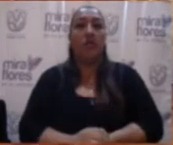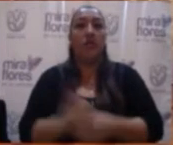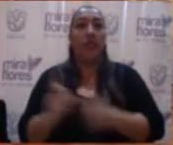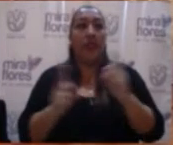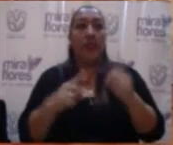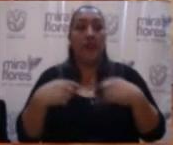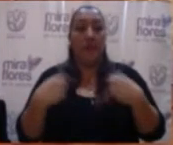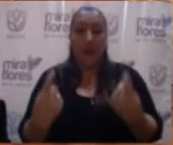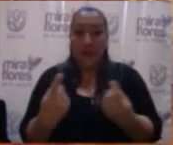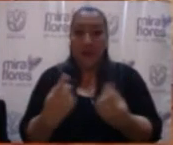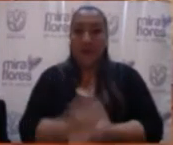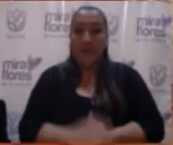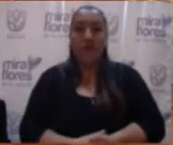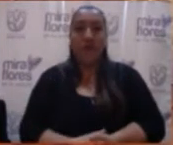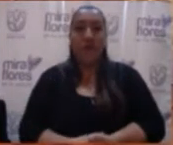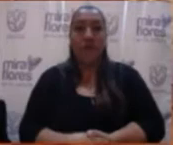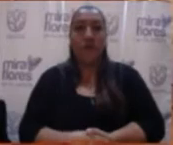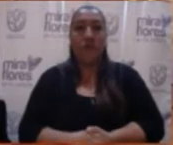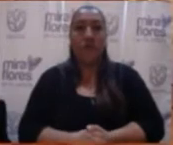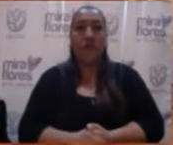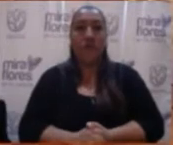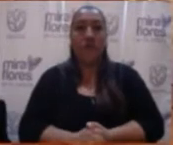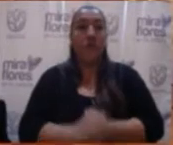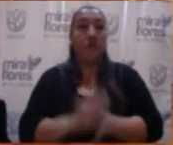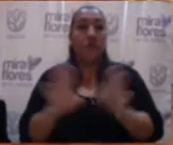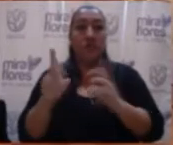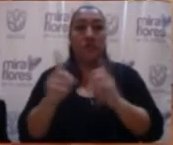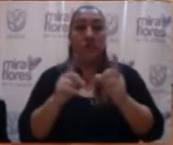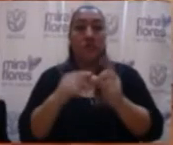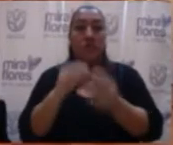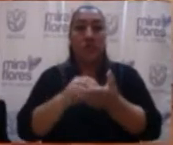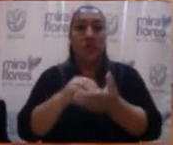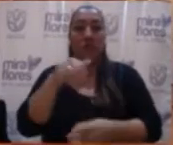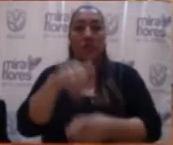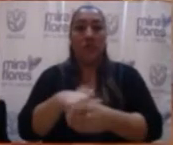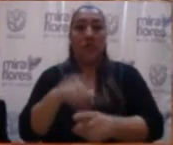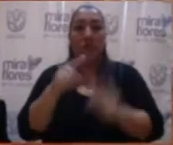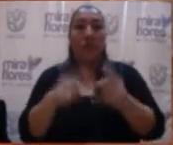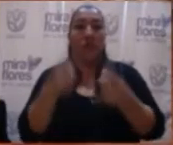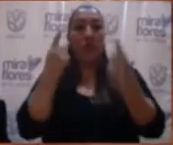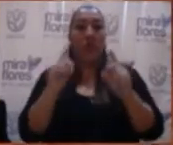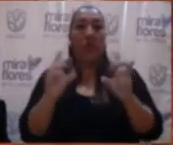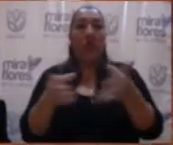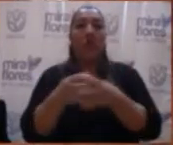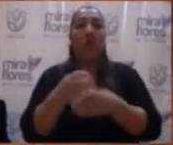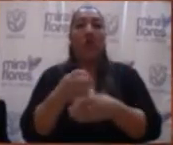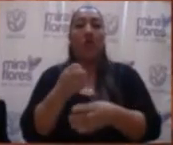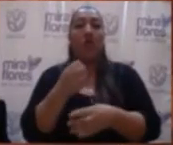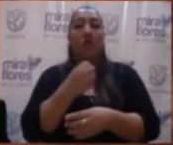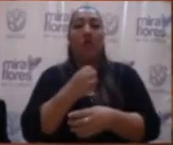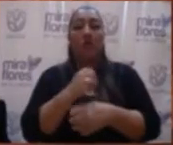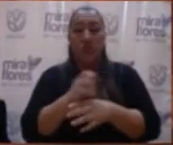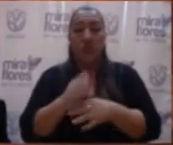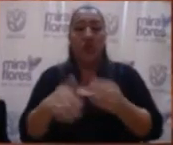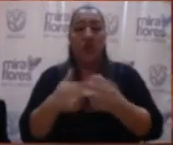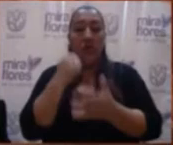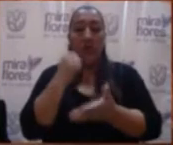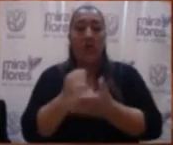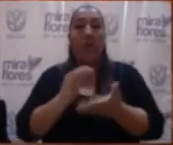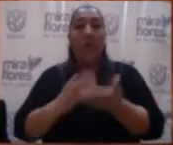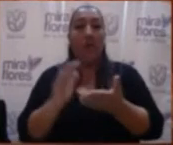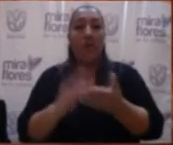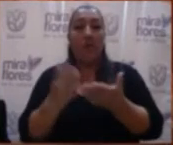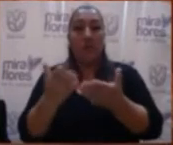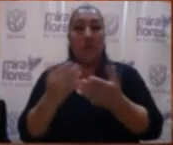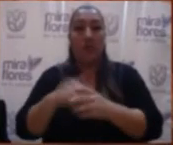debate. No teniendo debate, procederemos a votar. Aquellos miembros del Consejo que estén a favor de aprobar esta licencia